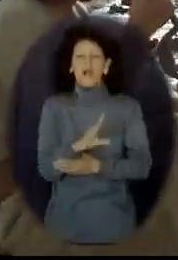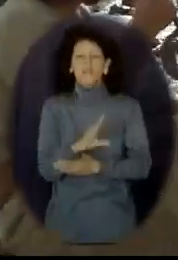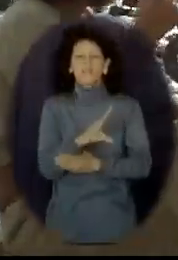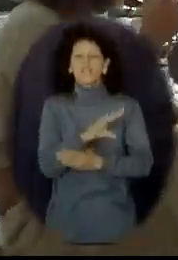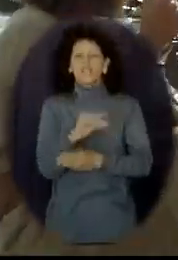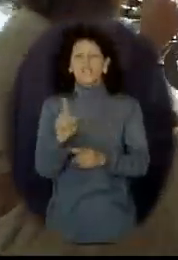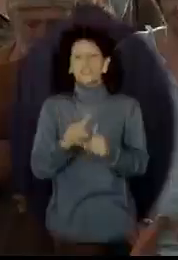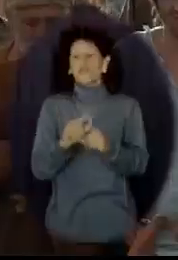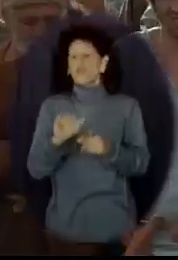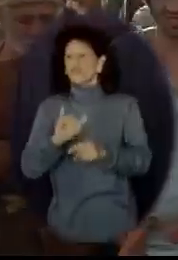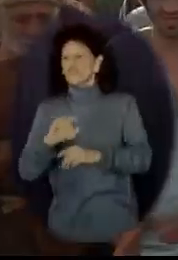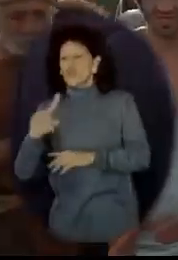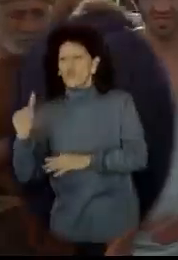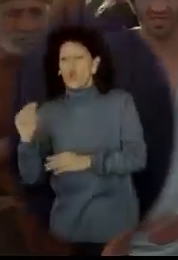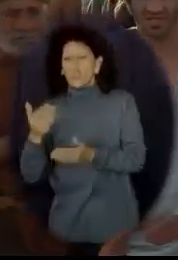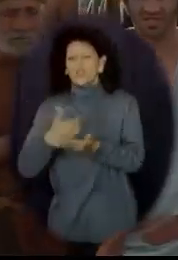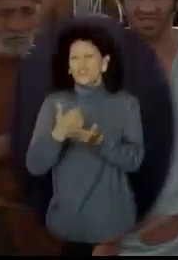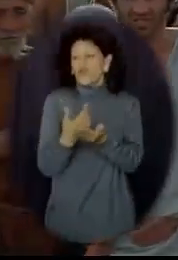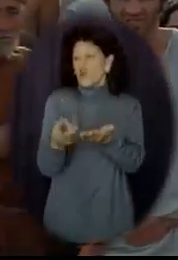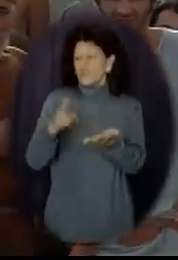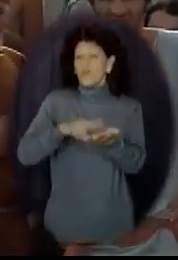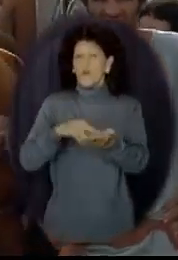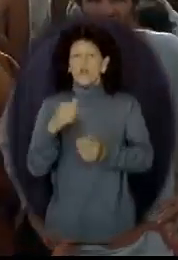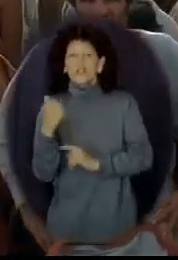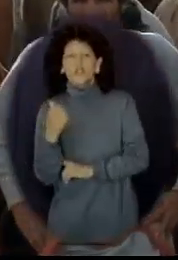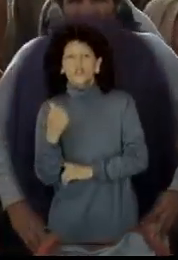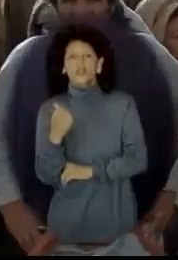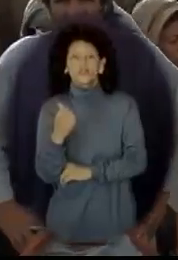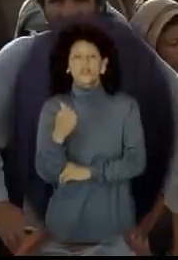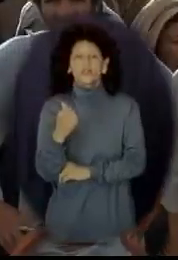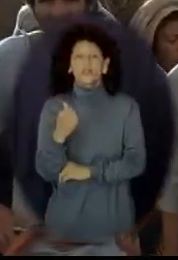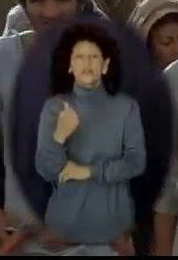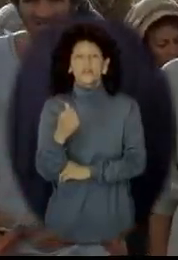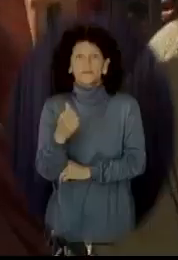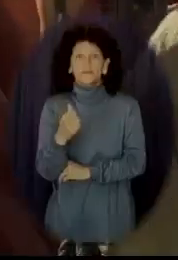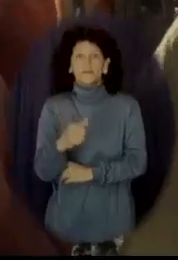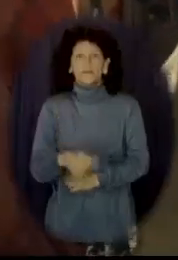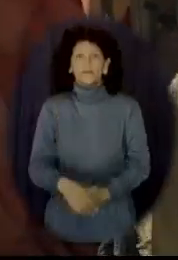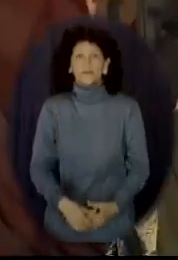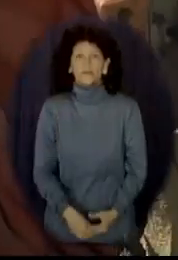y adúlteros, y porque tampoco soy como ese cobrador de impuestos.